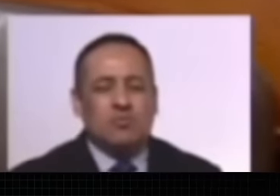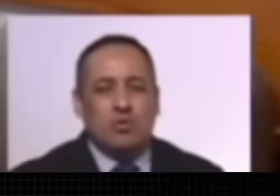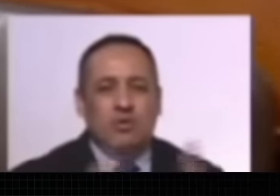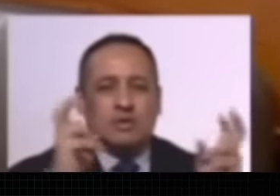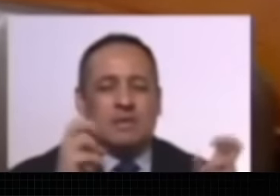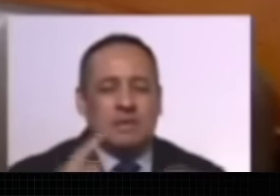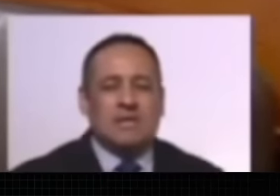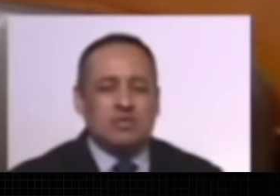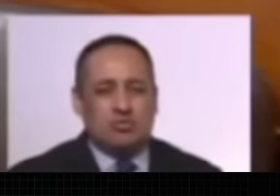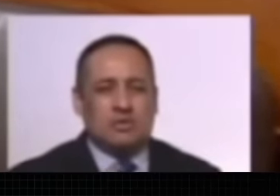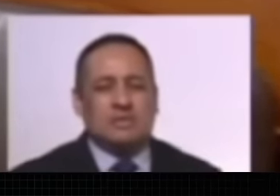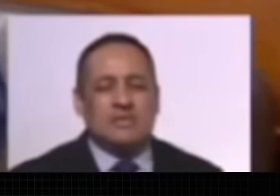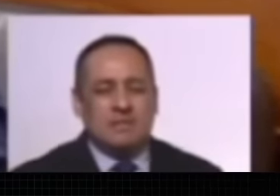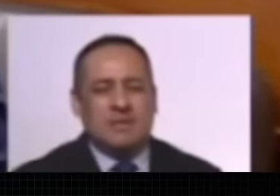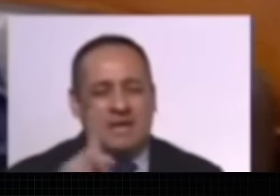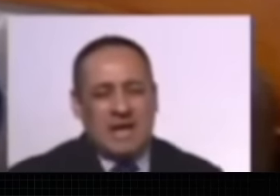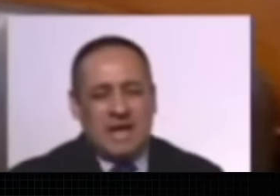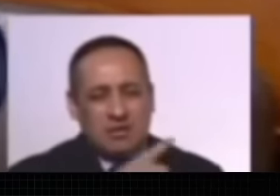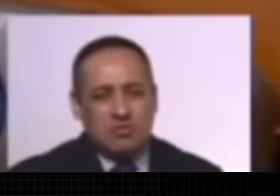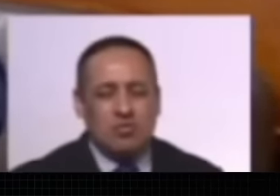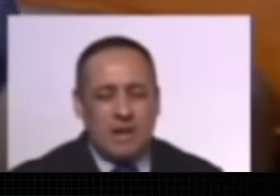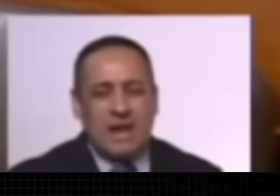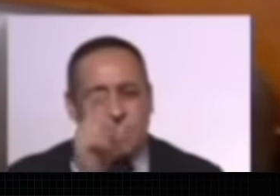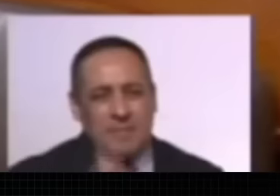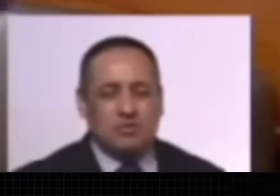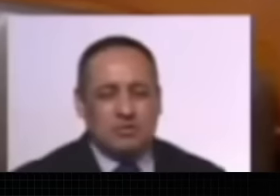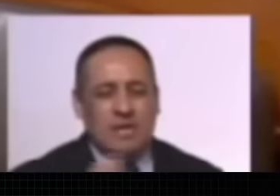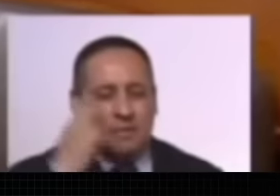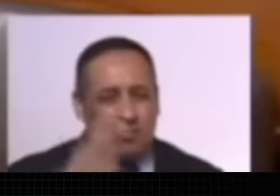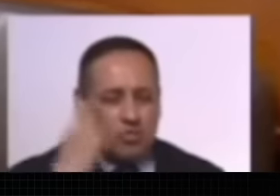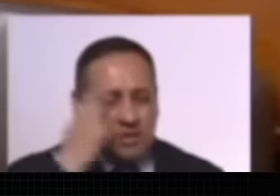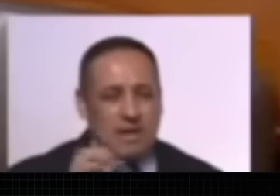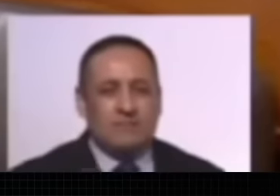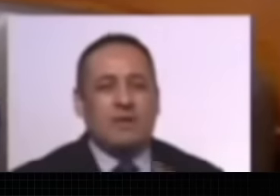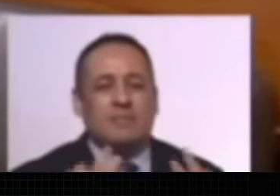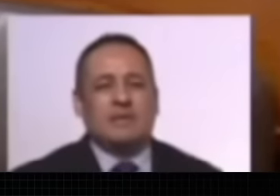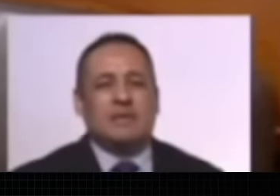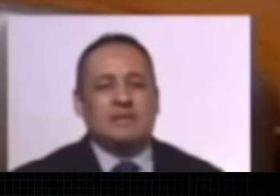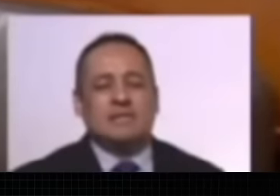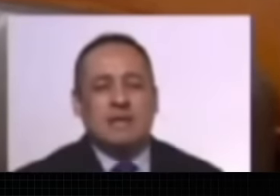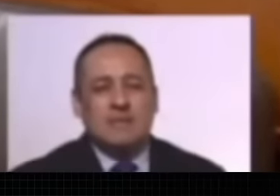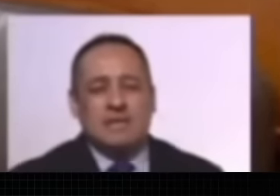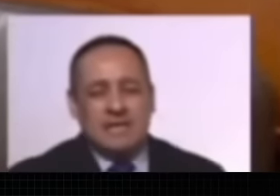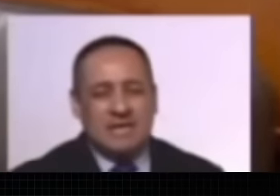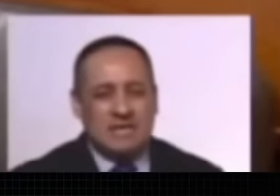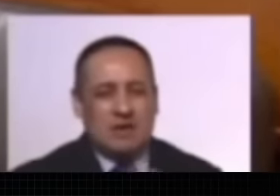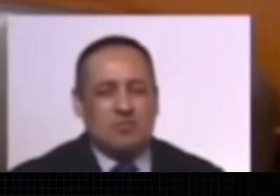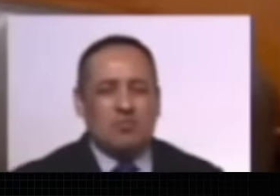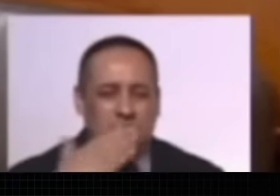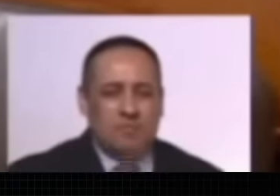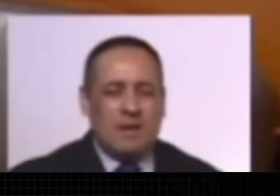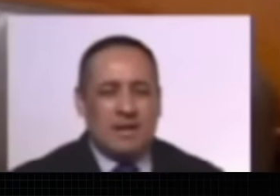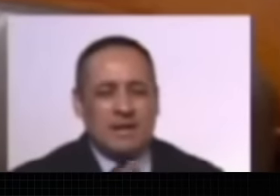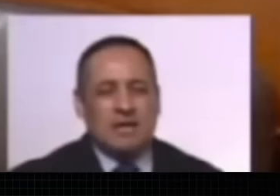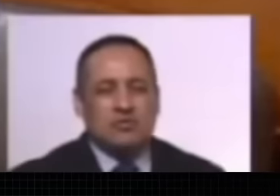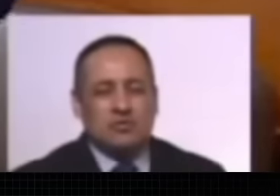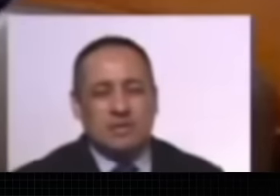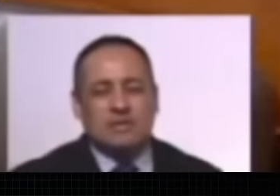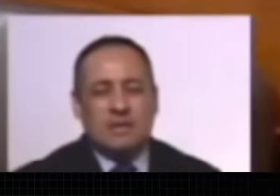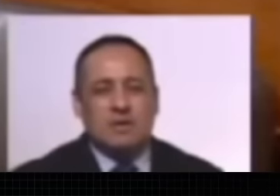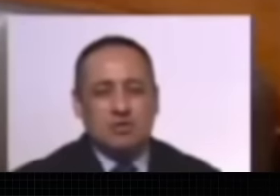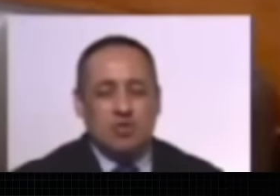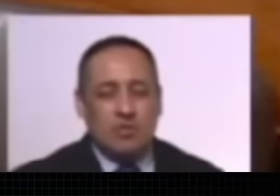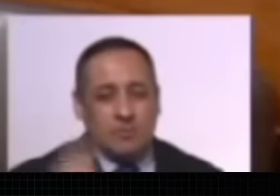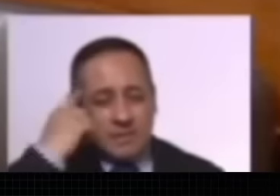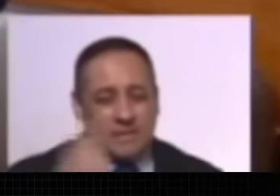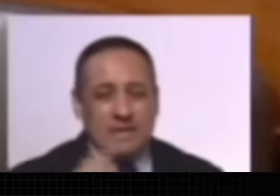supuestos y denigran a la persona, al político, a la familia y le hacen tanto daño a la sociedad, no piensan